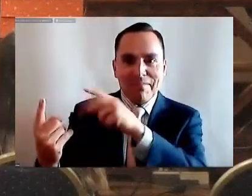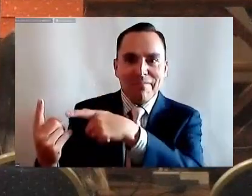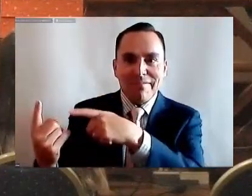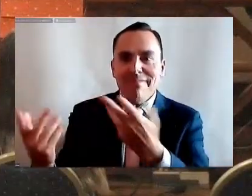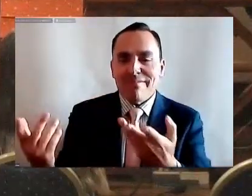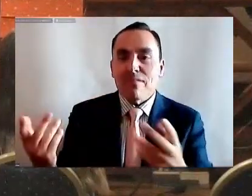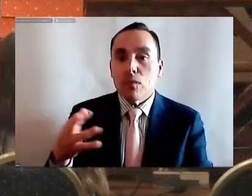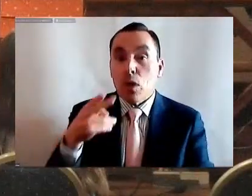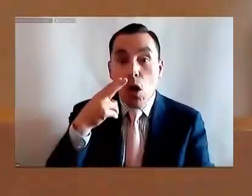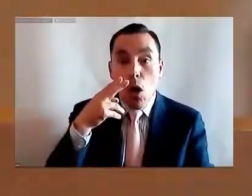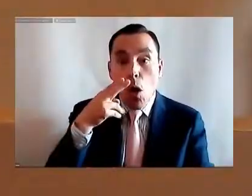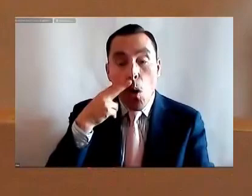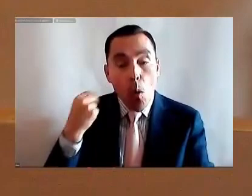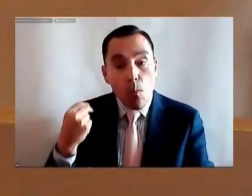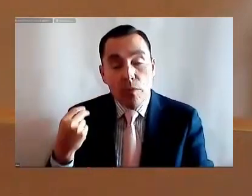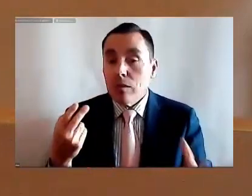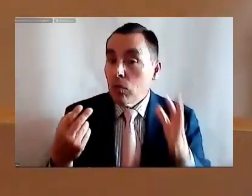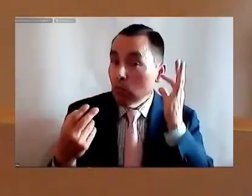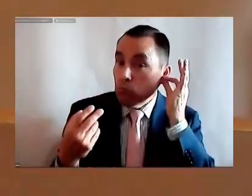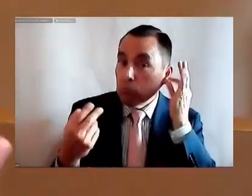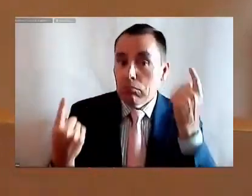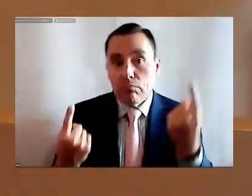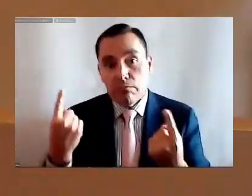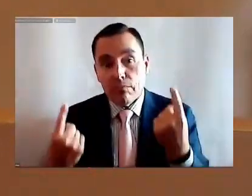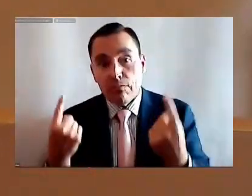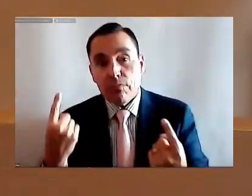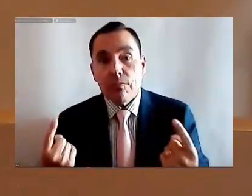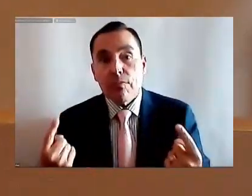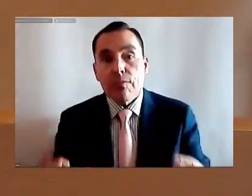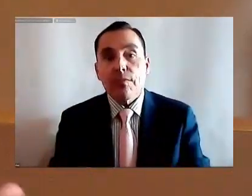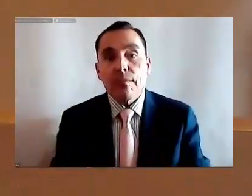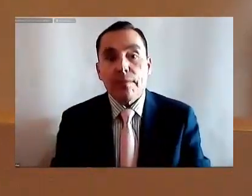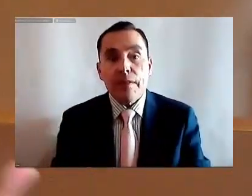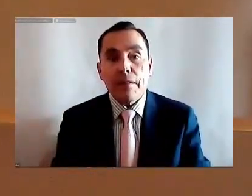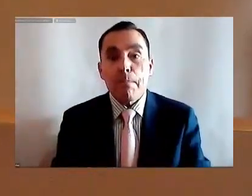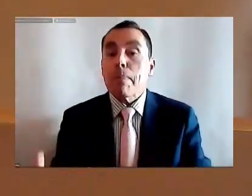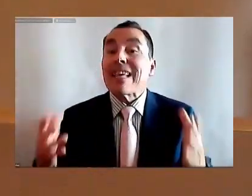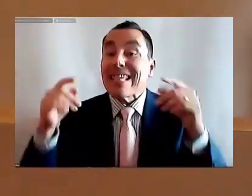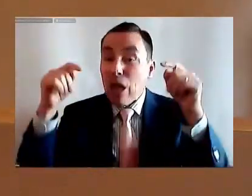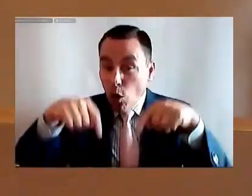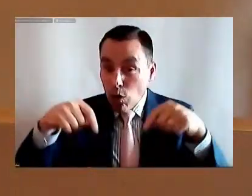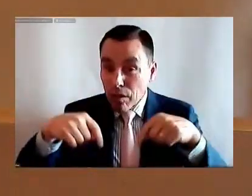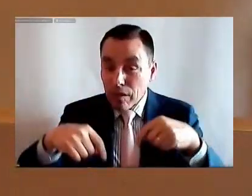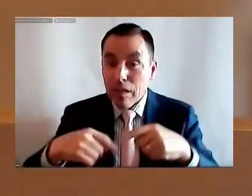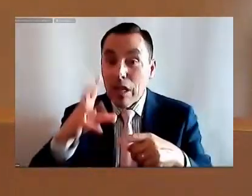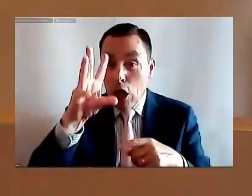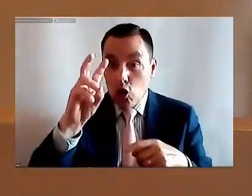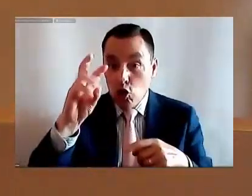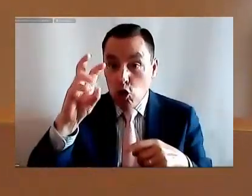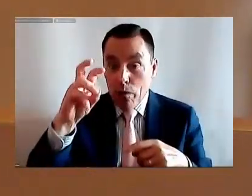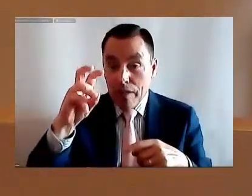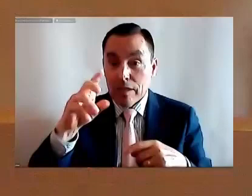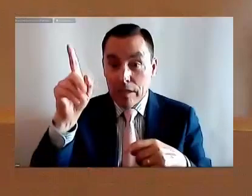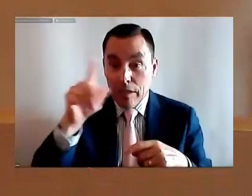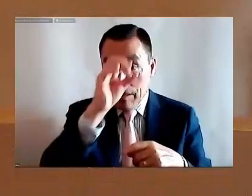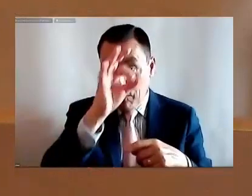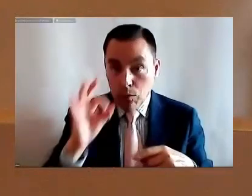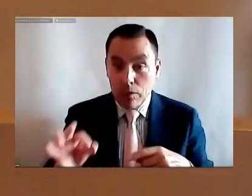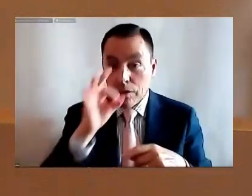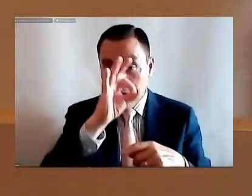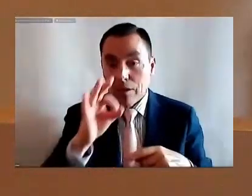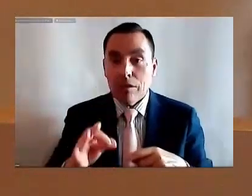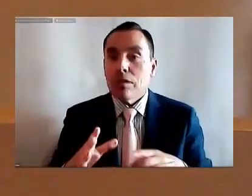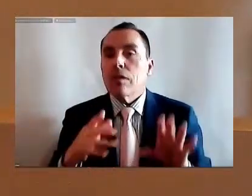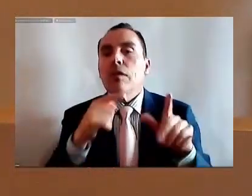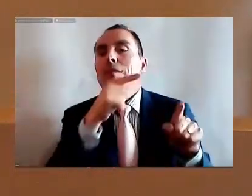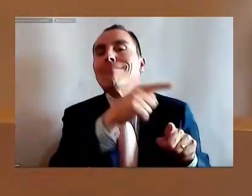hombres, eso es evidente. Lo que pasa es que en las estadísticas, más del 90% del acoso sexual afecta a la mujer.